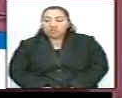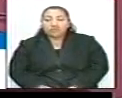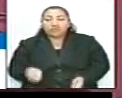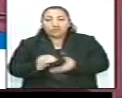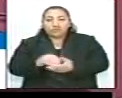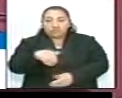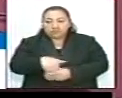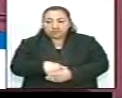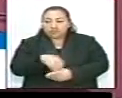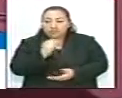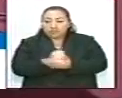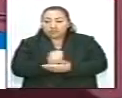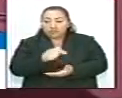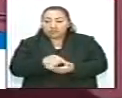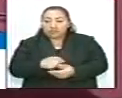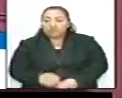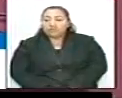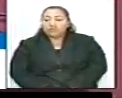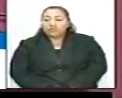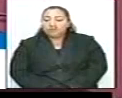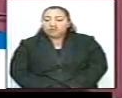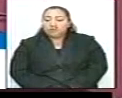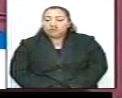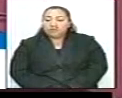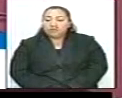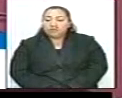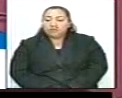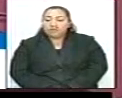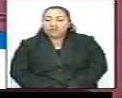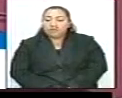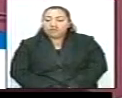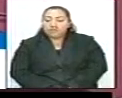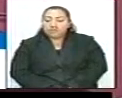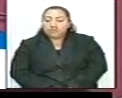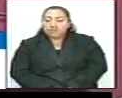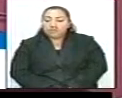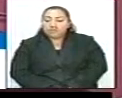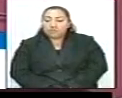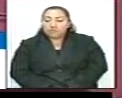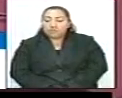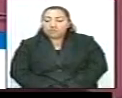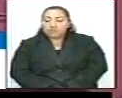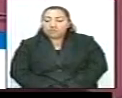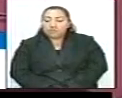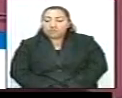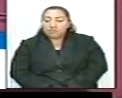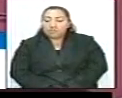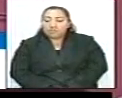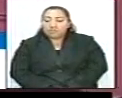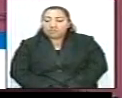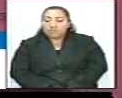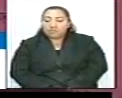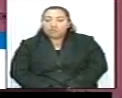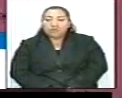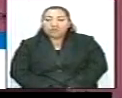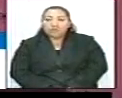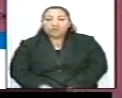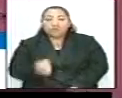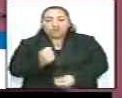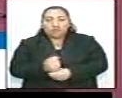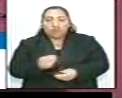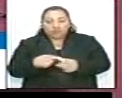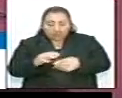sometería a votación la aprobación del presente plan de trabajo. A votación. Bueno, se aprueba